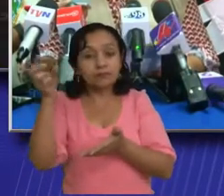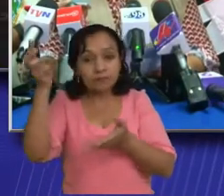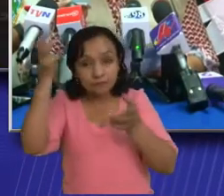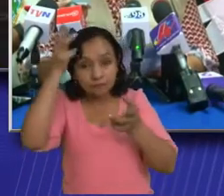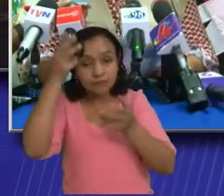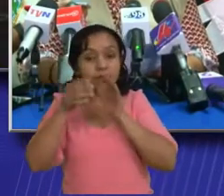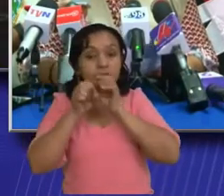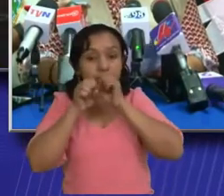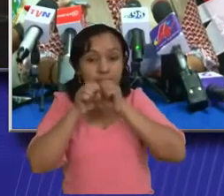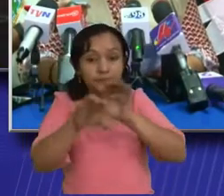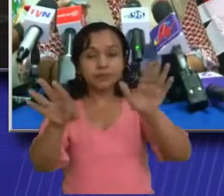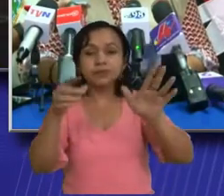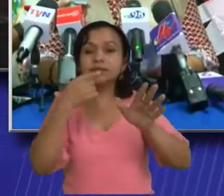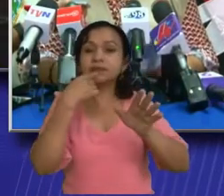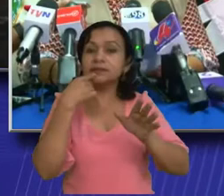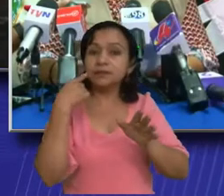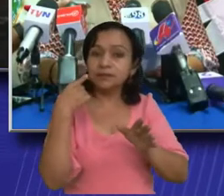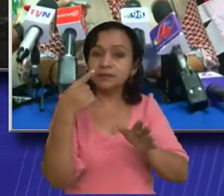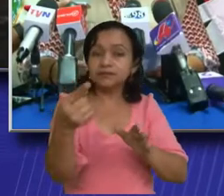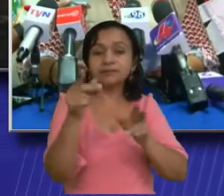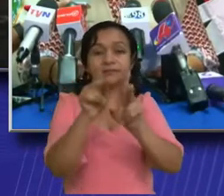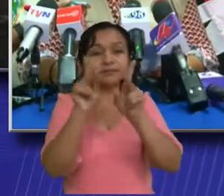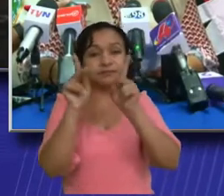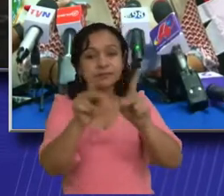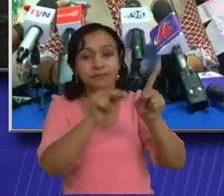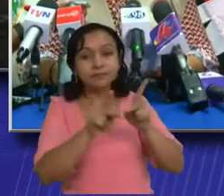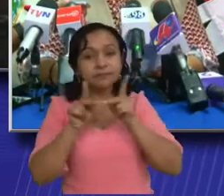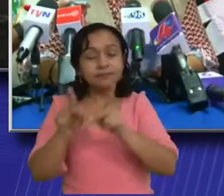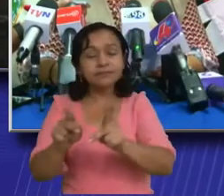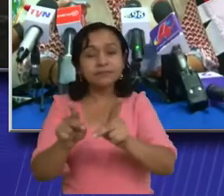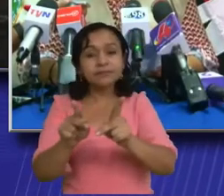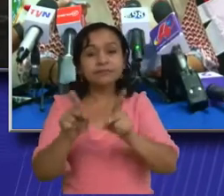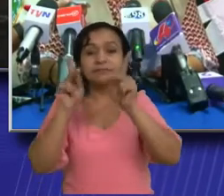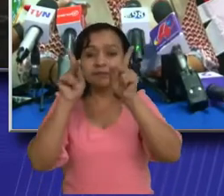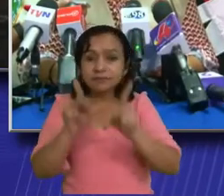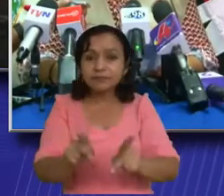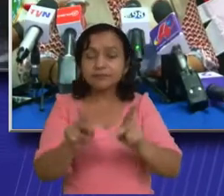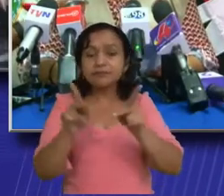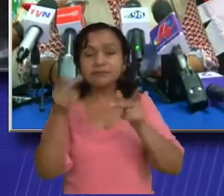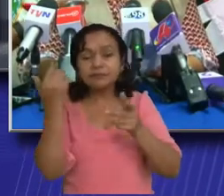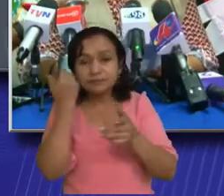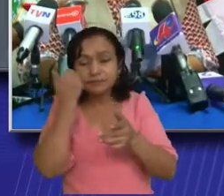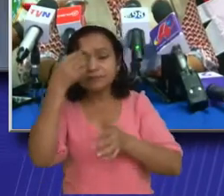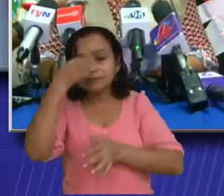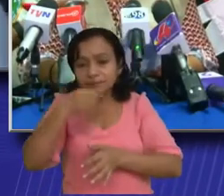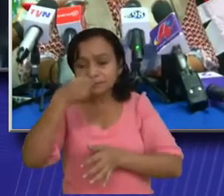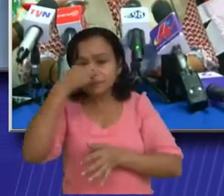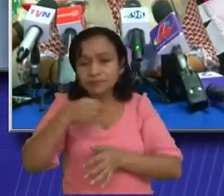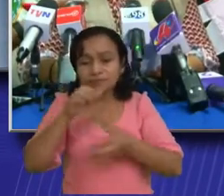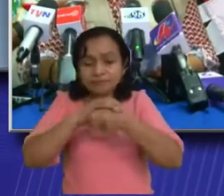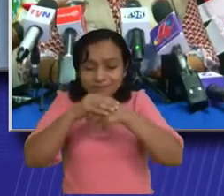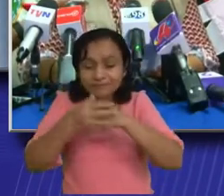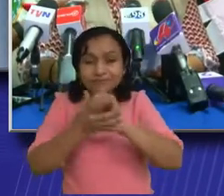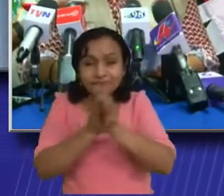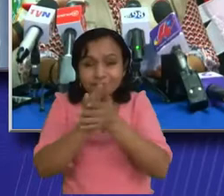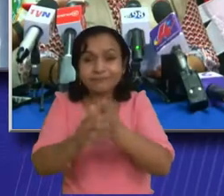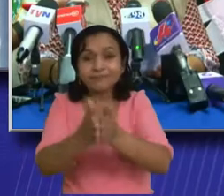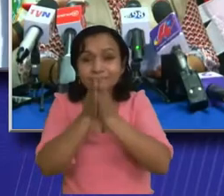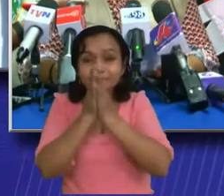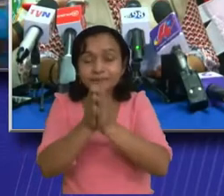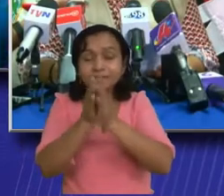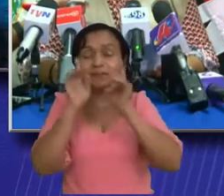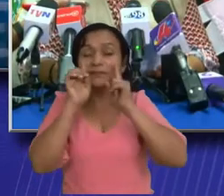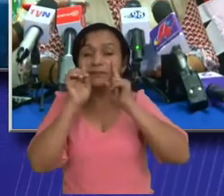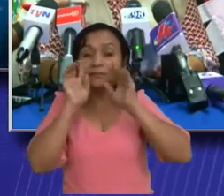virus. Insistimos con nuestra población, con las personas que presentan cuadros respiratorios, en el lavado de manos y en el